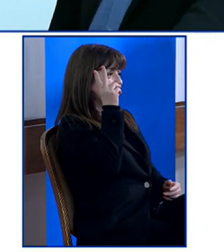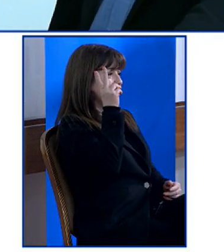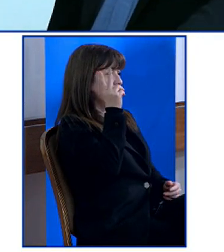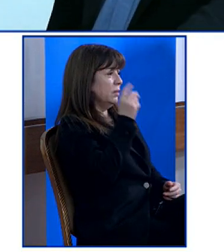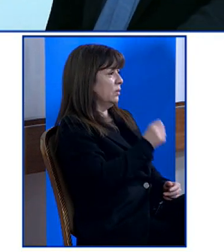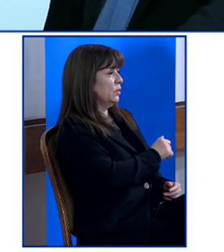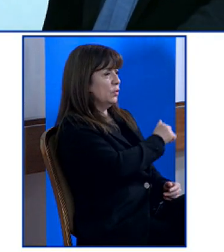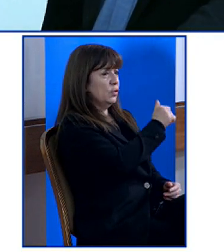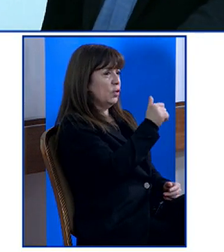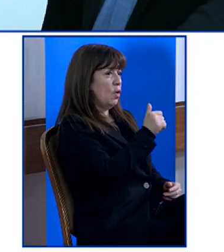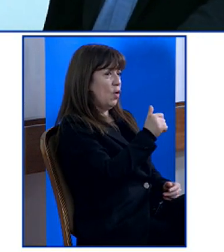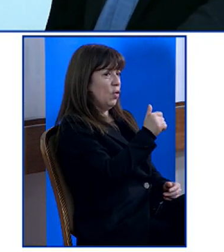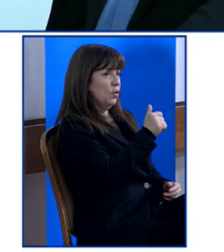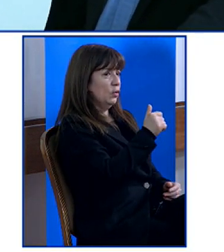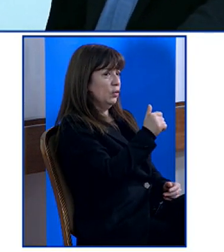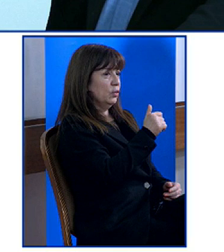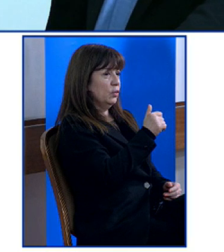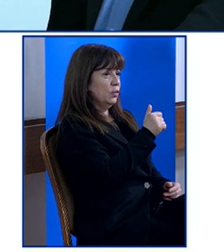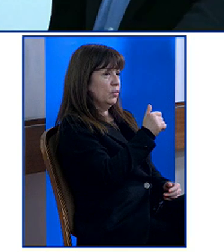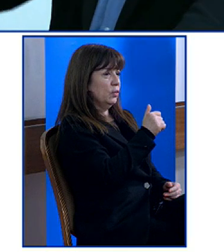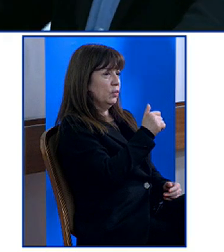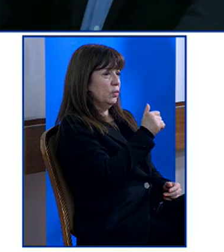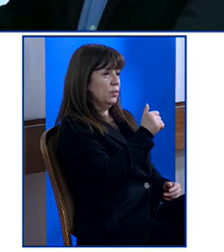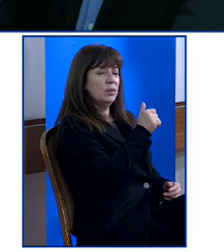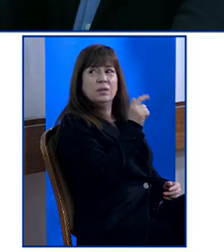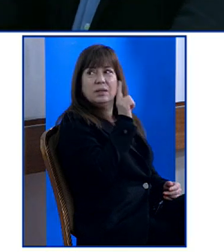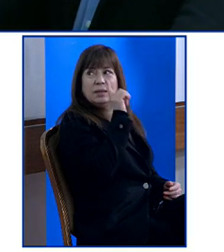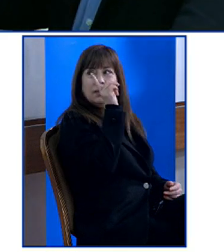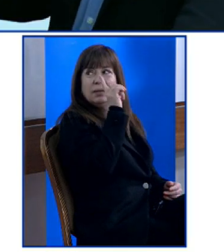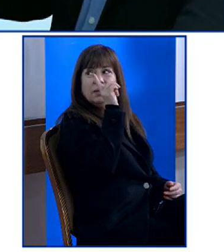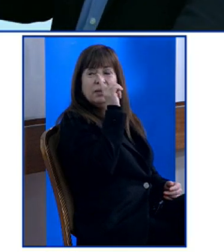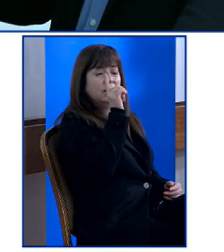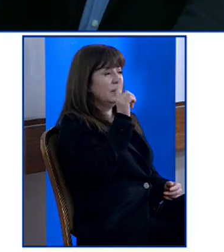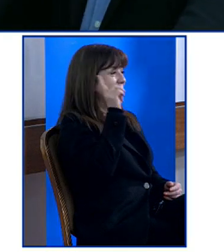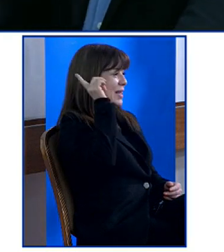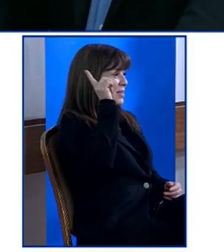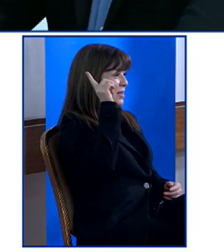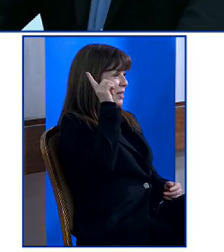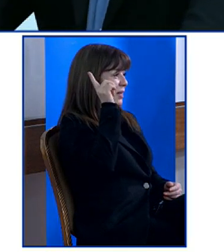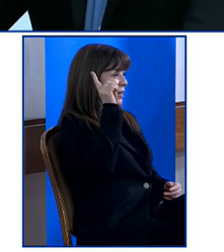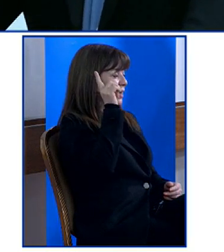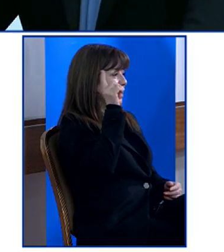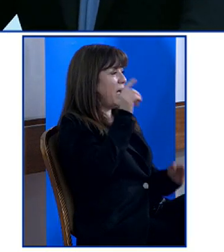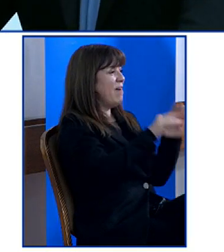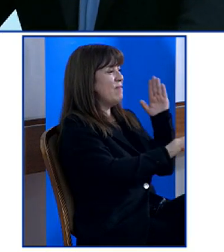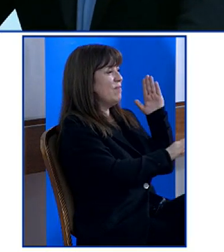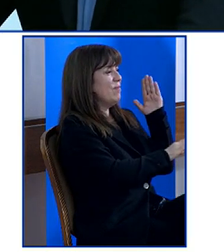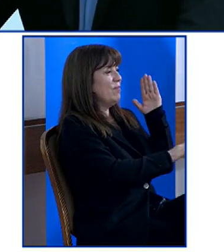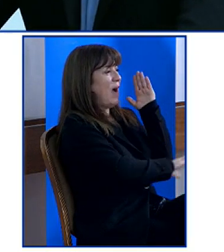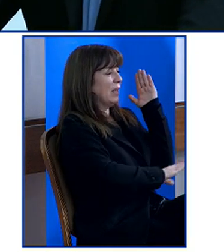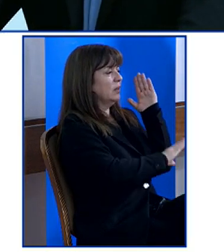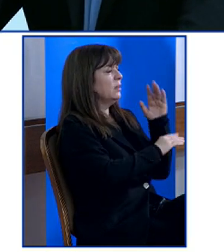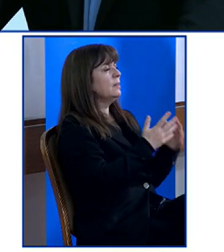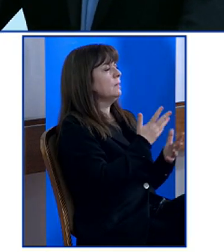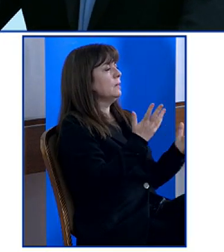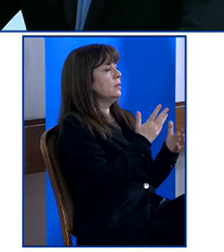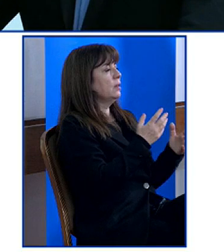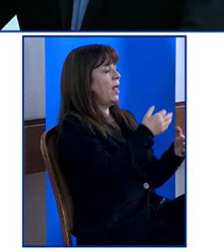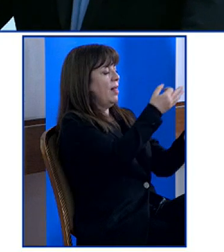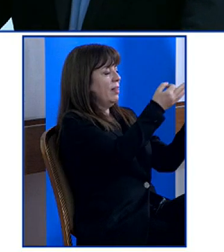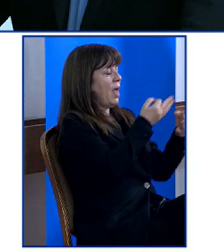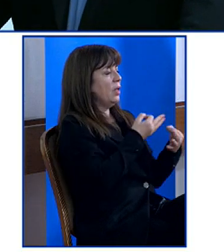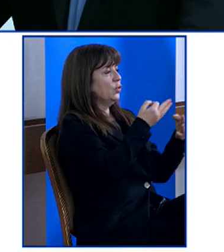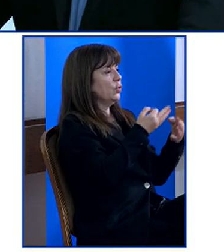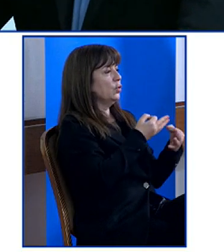todos, excepto el 4, que es este estudio, se basan en datos